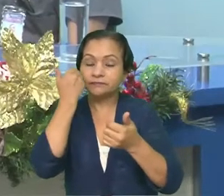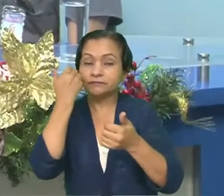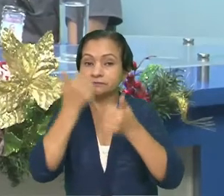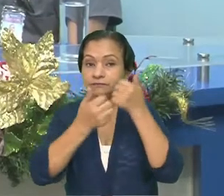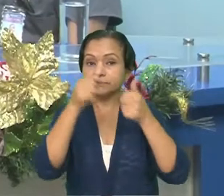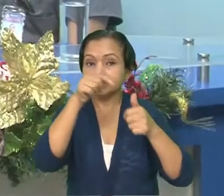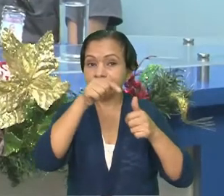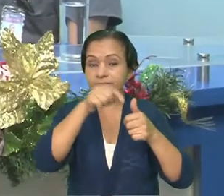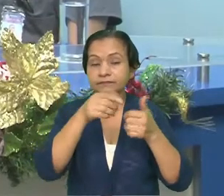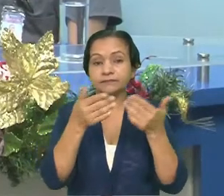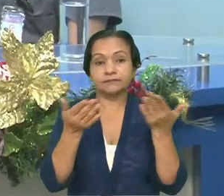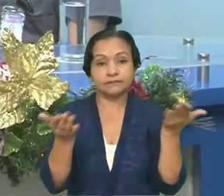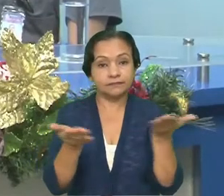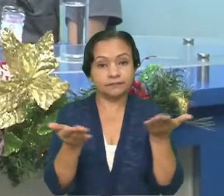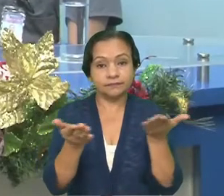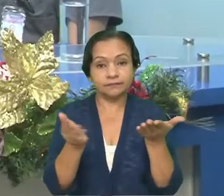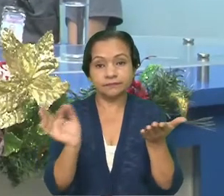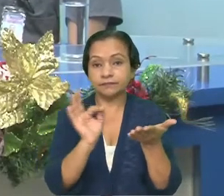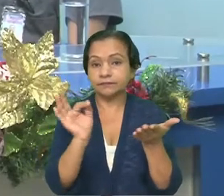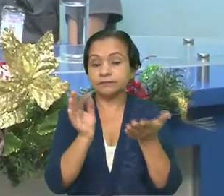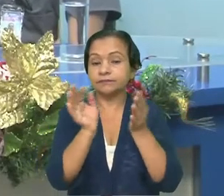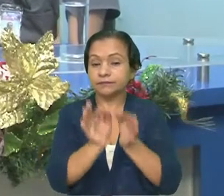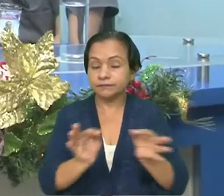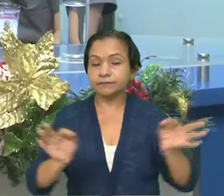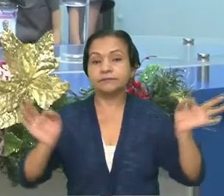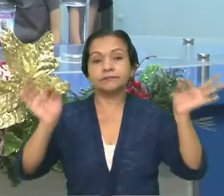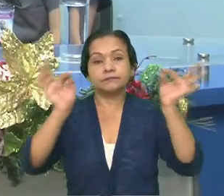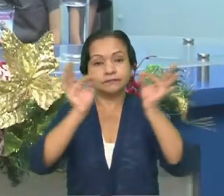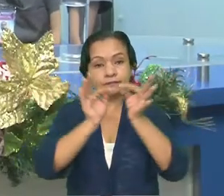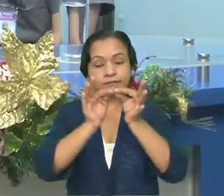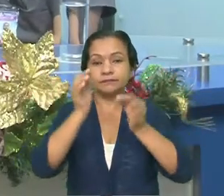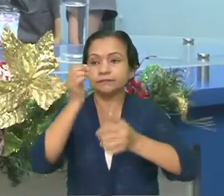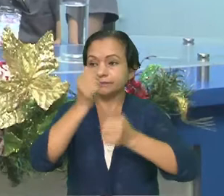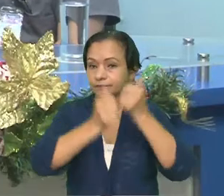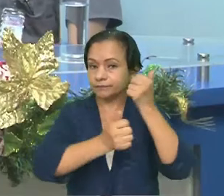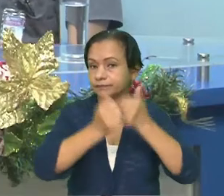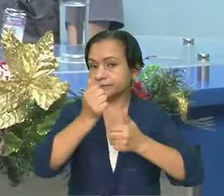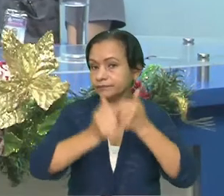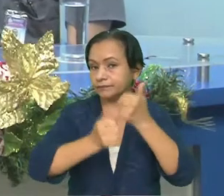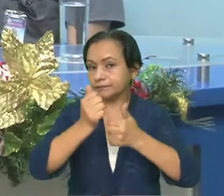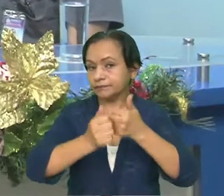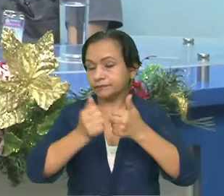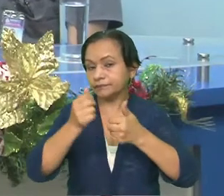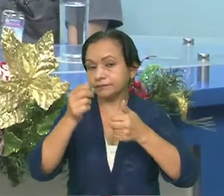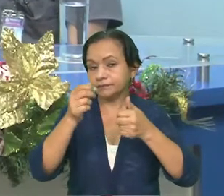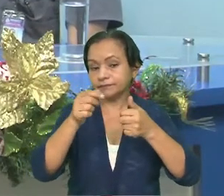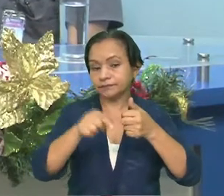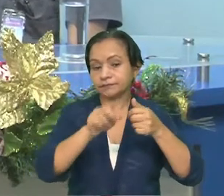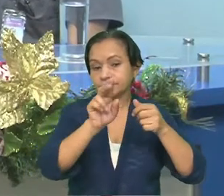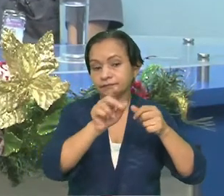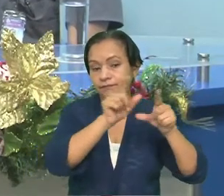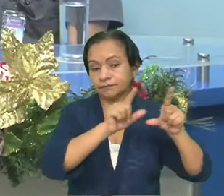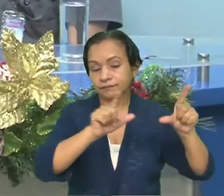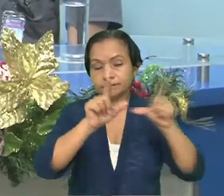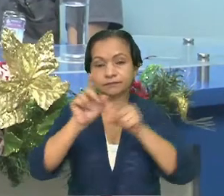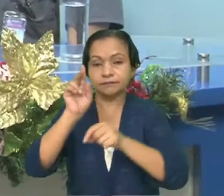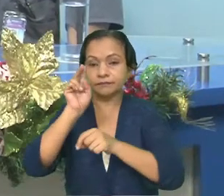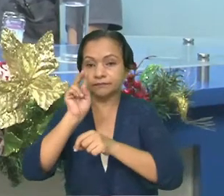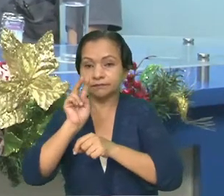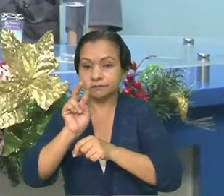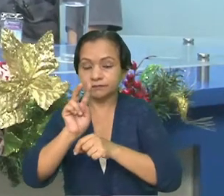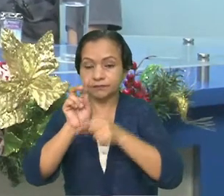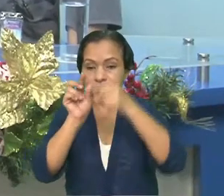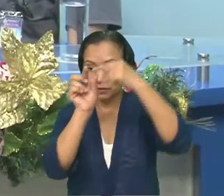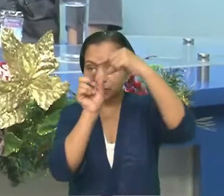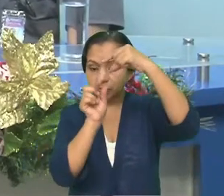pues de manera muy importante afectan estas dos áreas que mencionabas, el nervio óptico y la médula